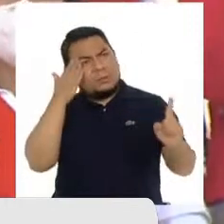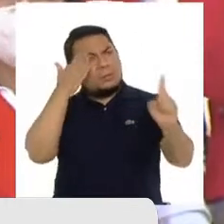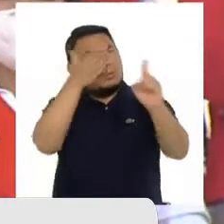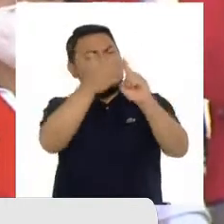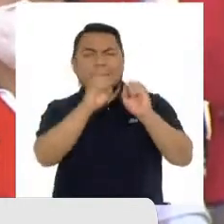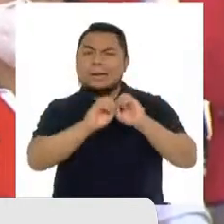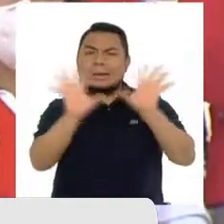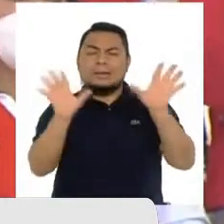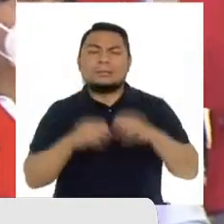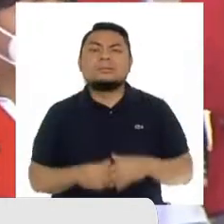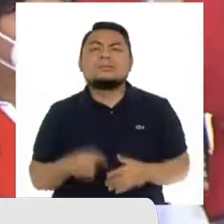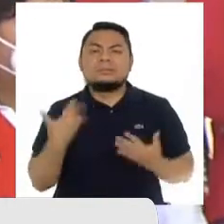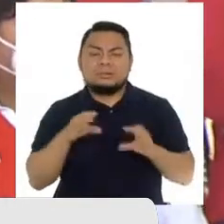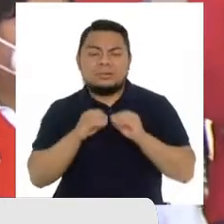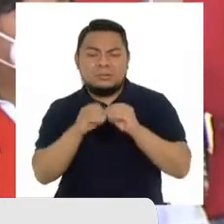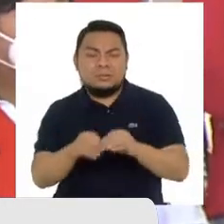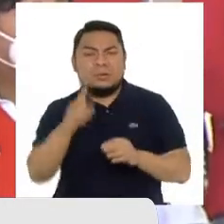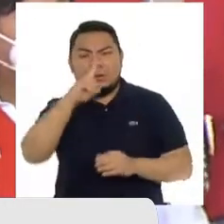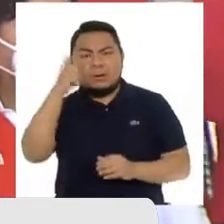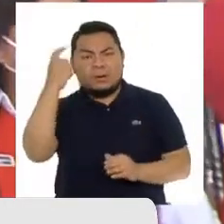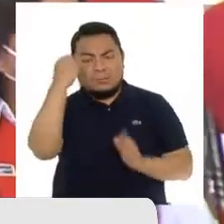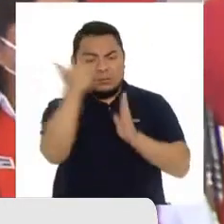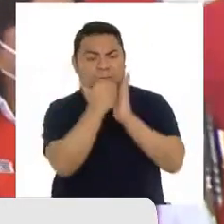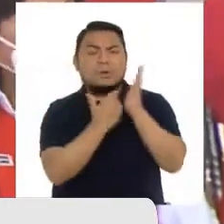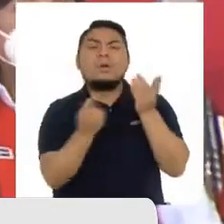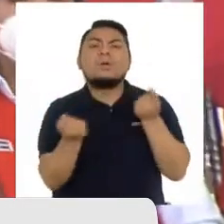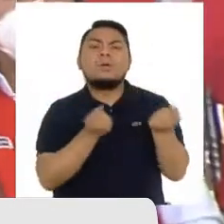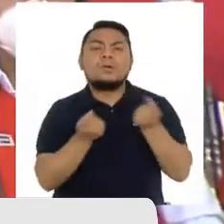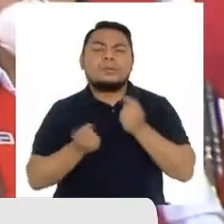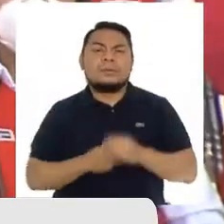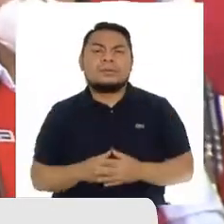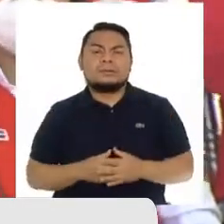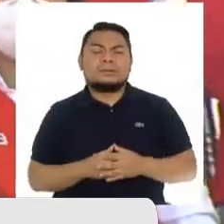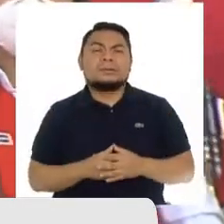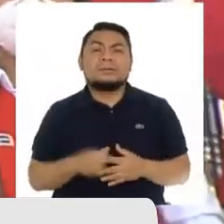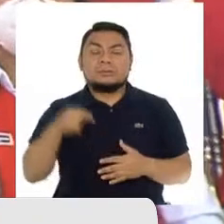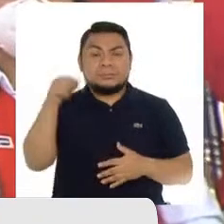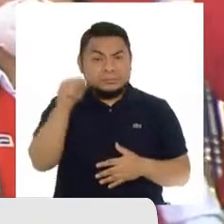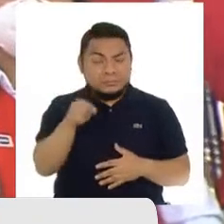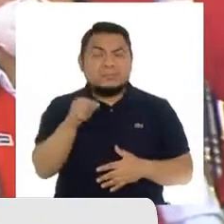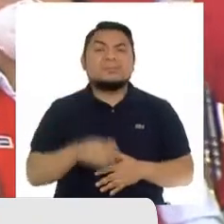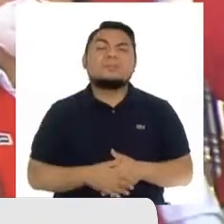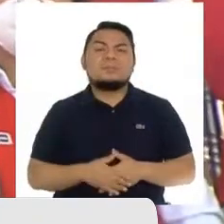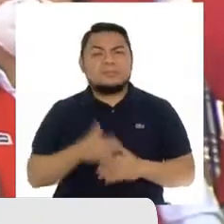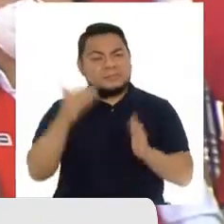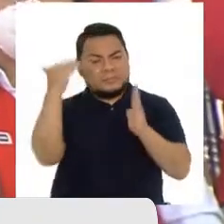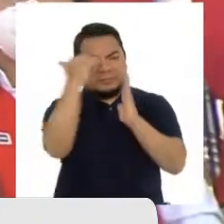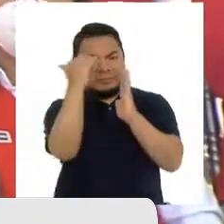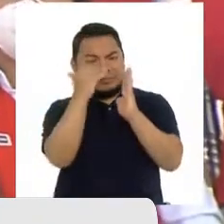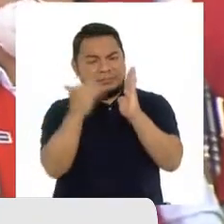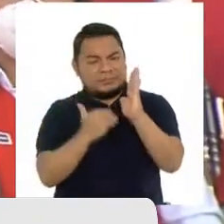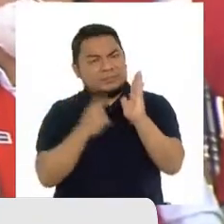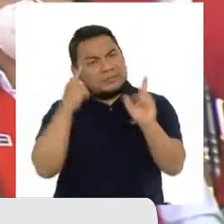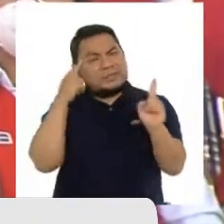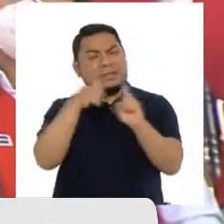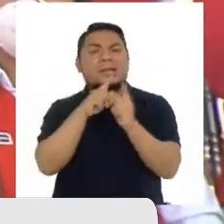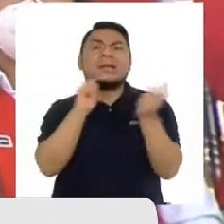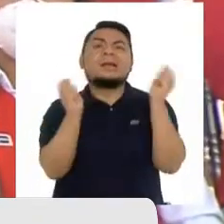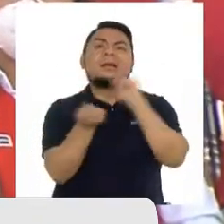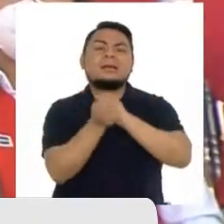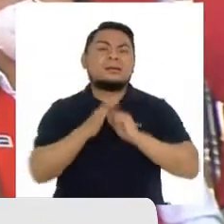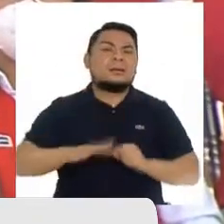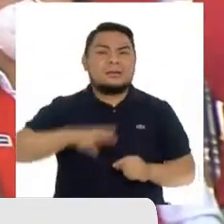que está establecida la política general del gobierno con ejes y lineamientos claros para transformar nuestra